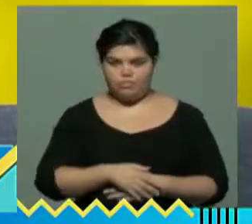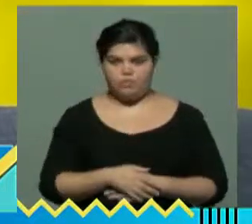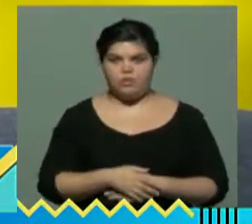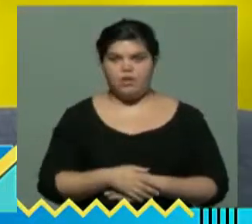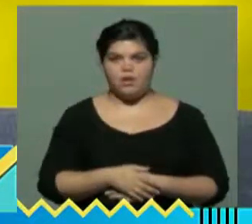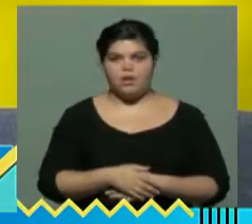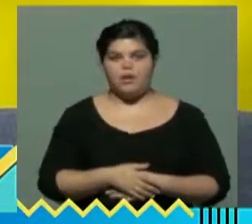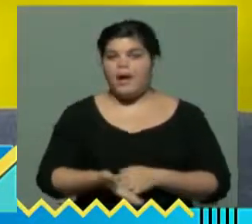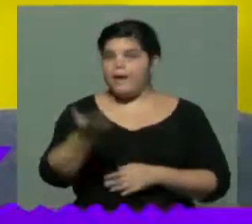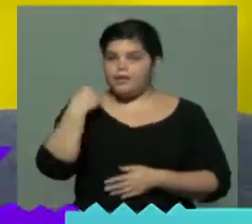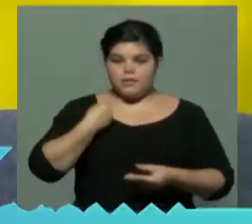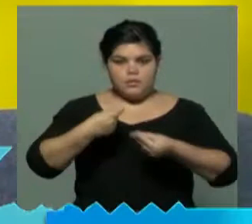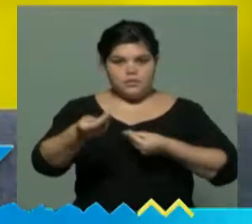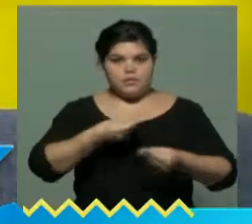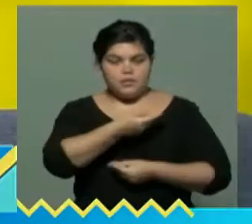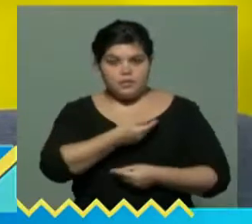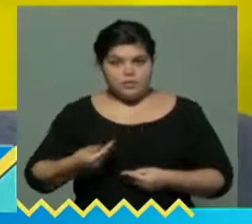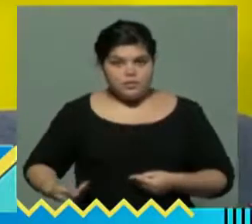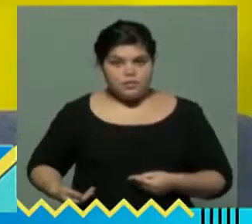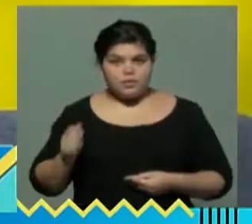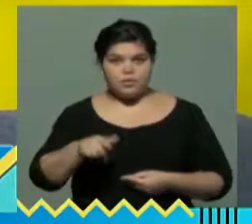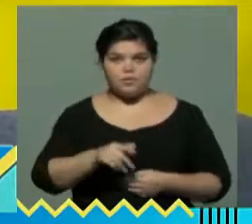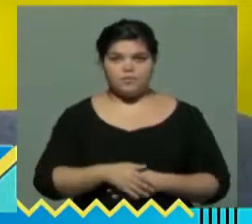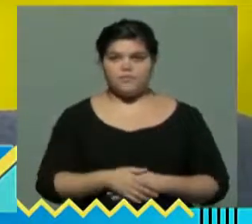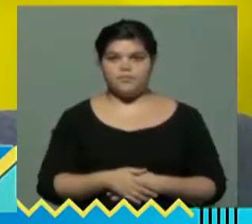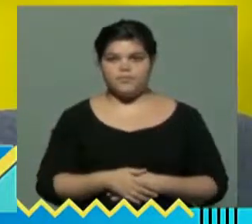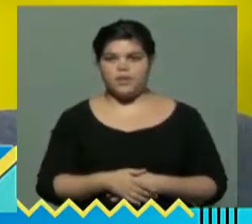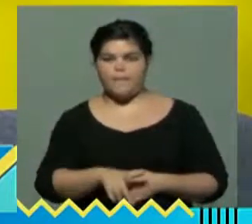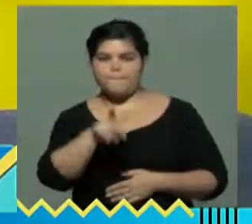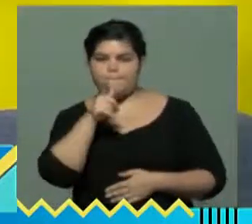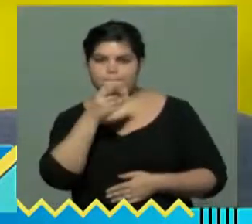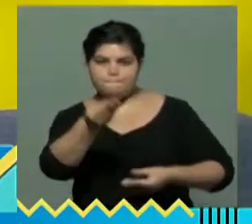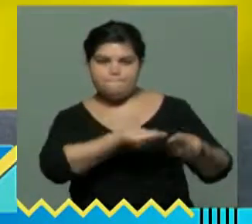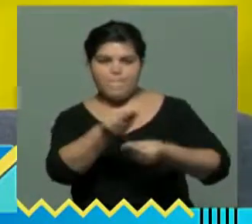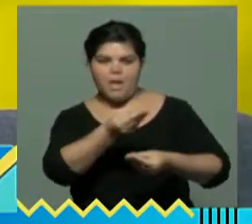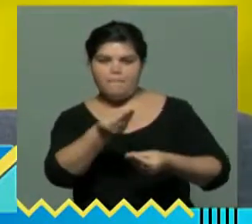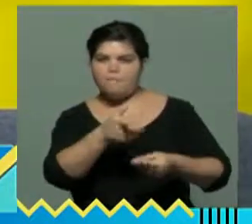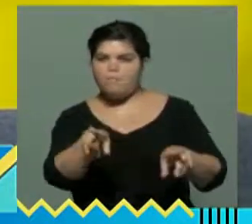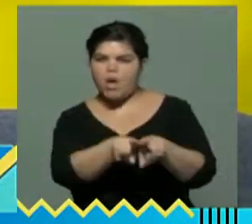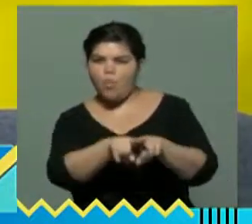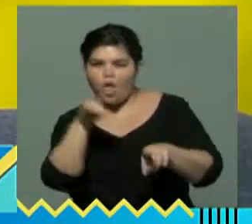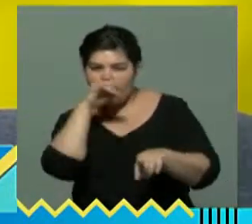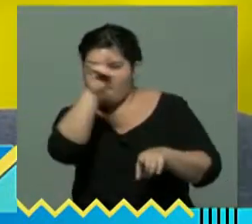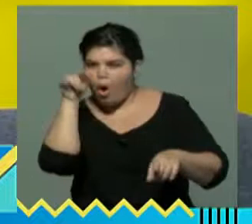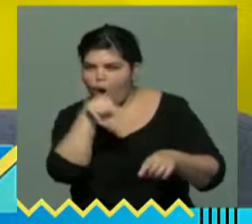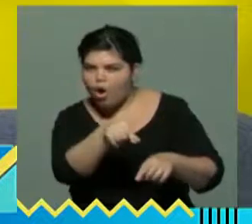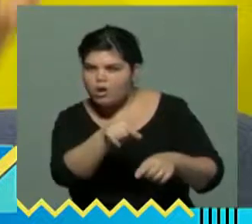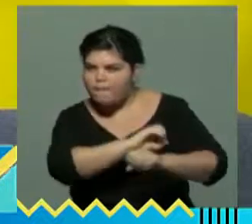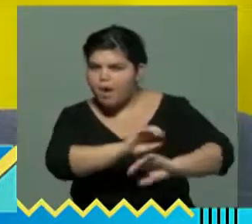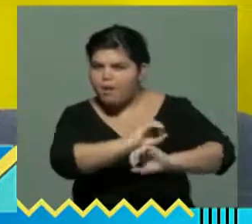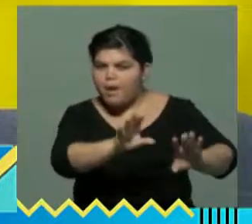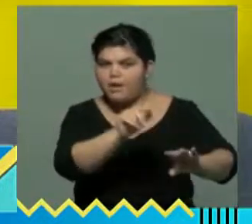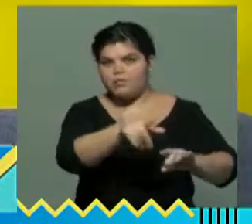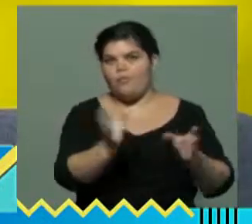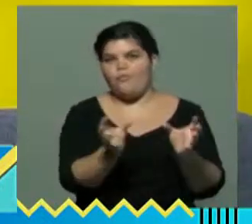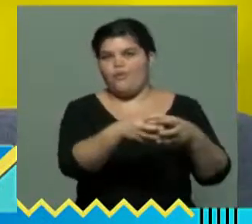ahí se tendió un poco a demonizar al empresariado y a un sector